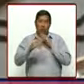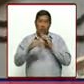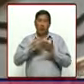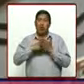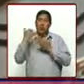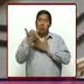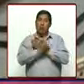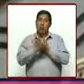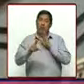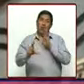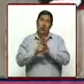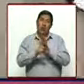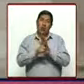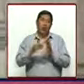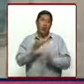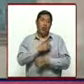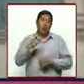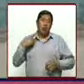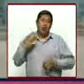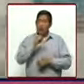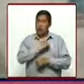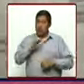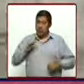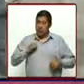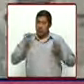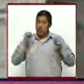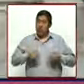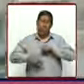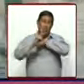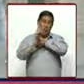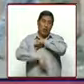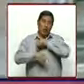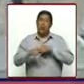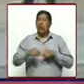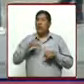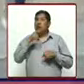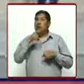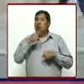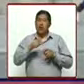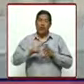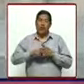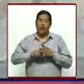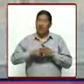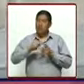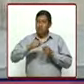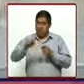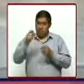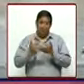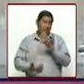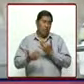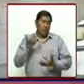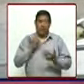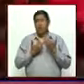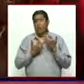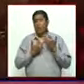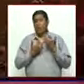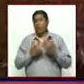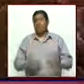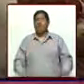ley a la Asamblea para endurecer las penas a todas las personas que vayan a iniciar fuegos e incendios